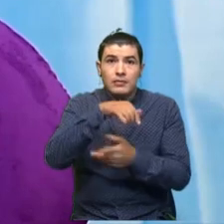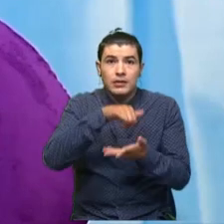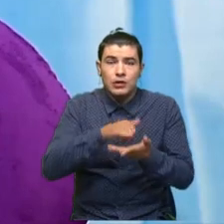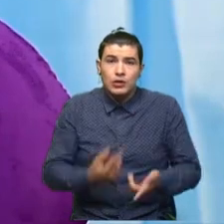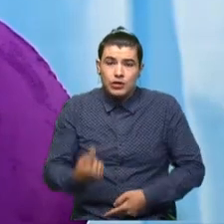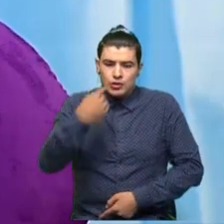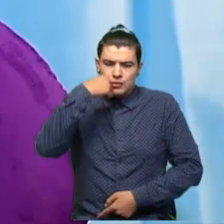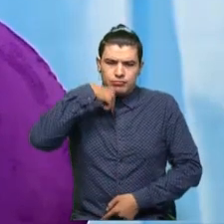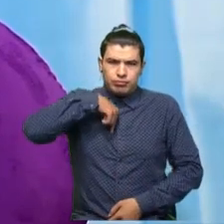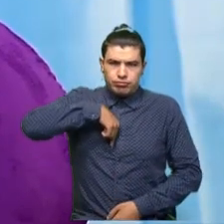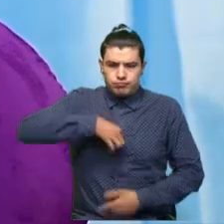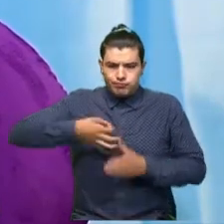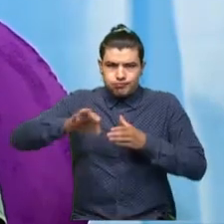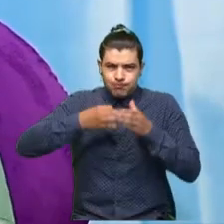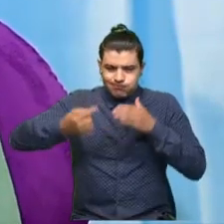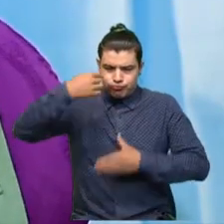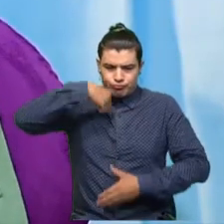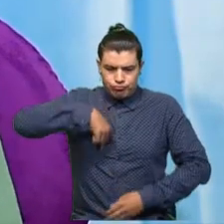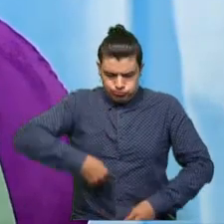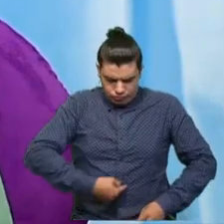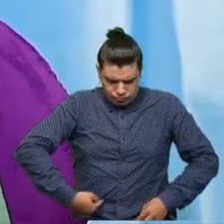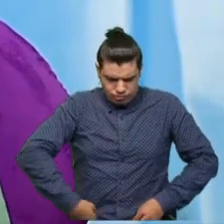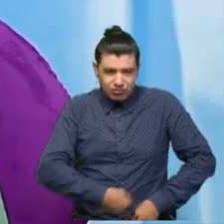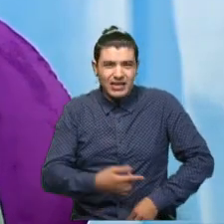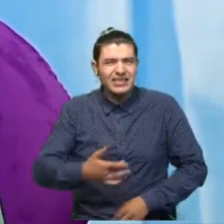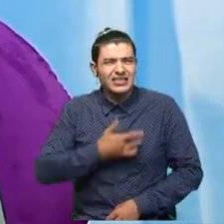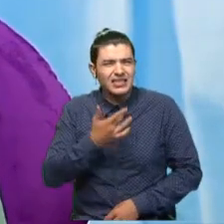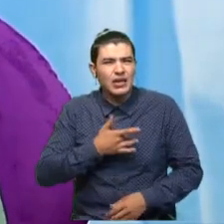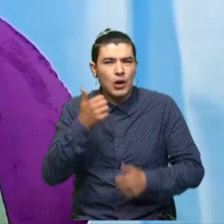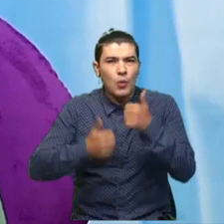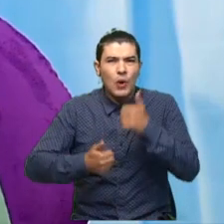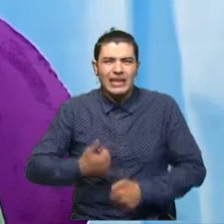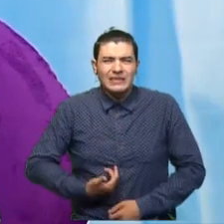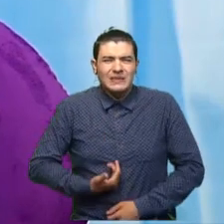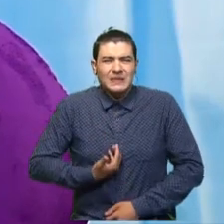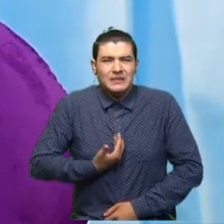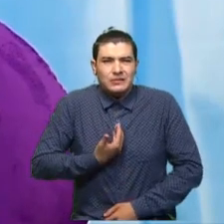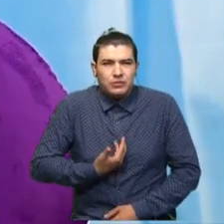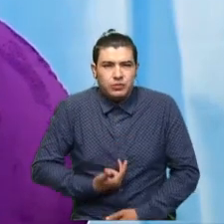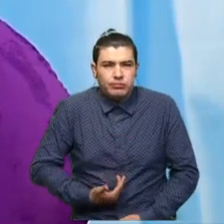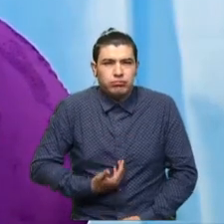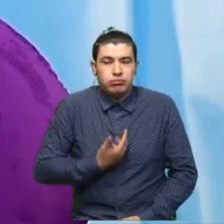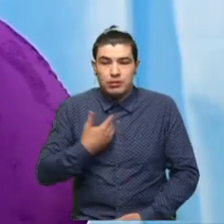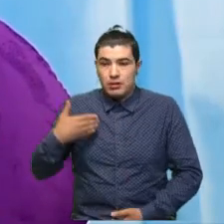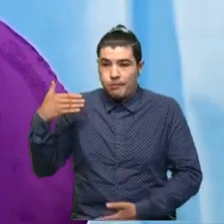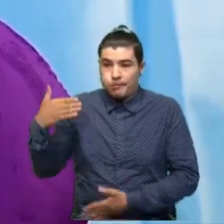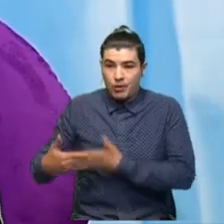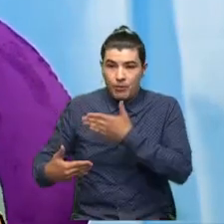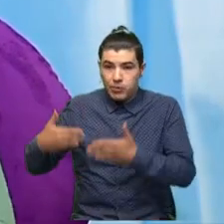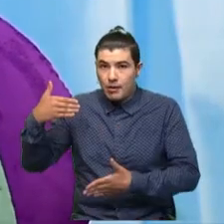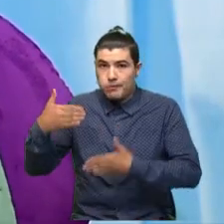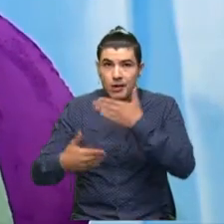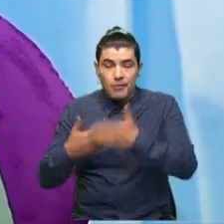gástrico y que causa un síntoma principal que todos conocemos, y es la gastritis, y que a su medida, cuando ésta